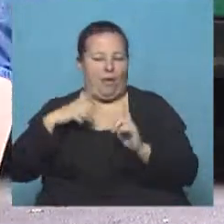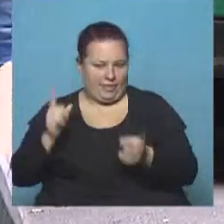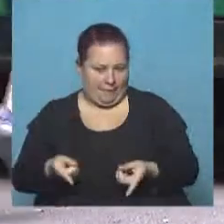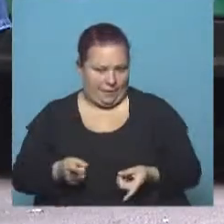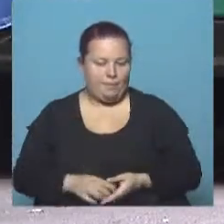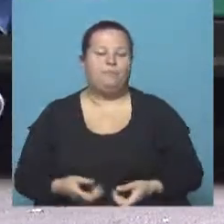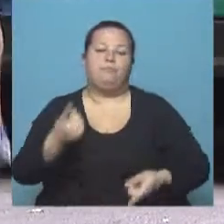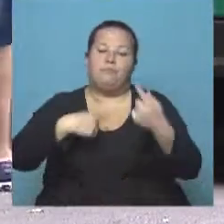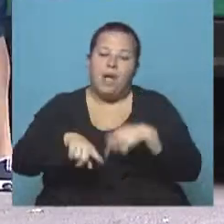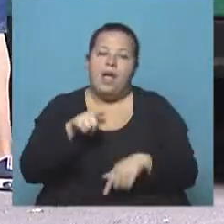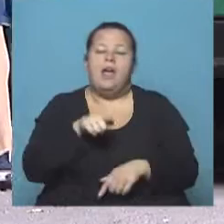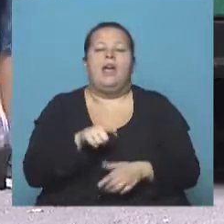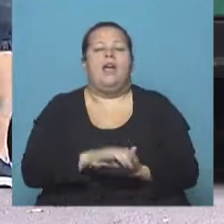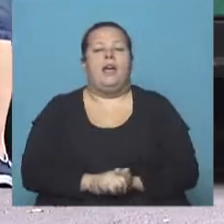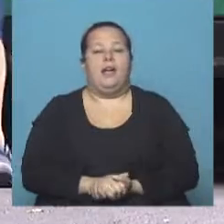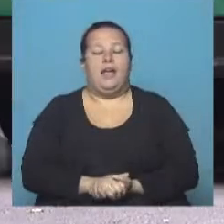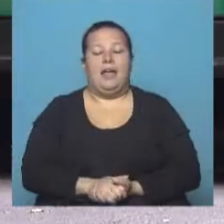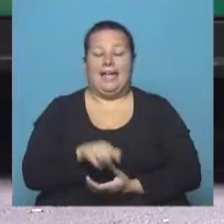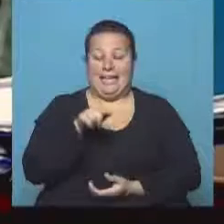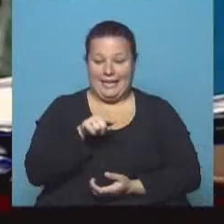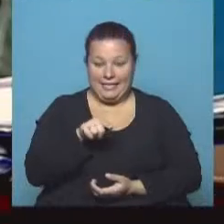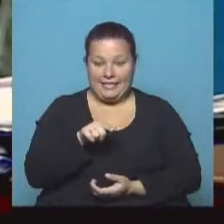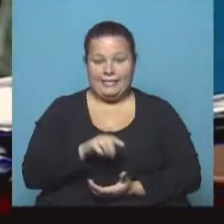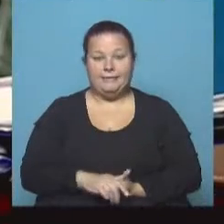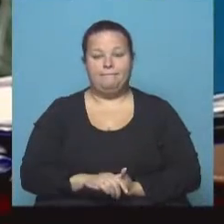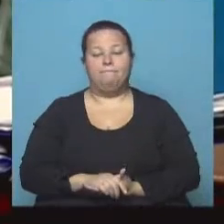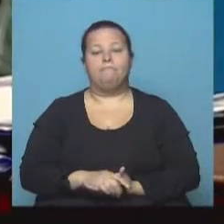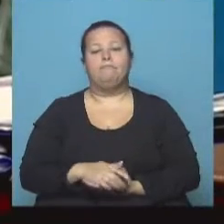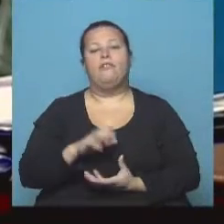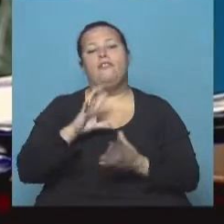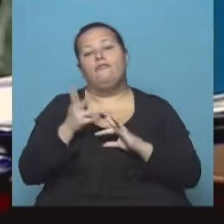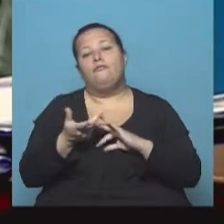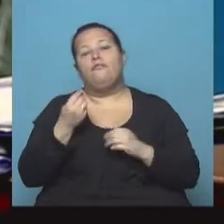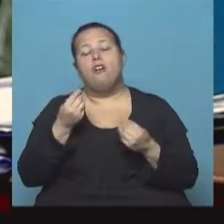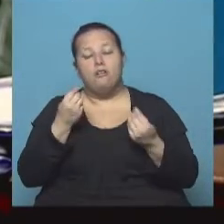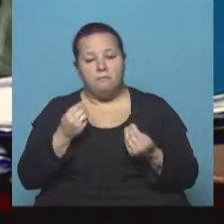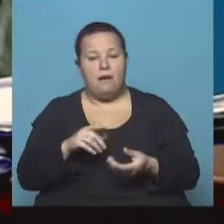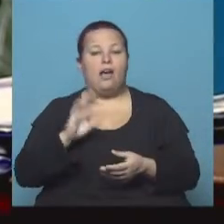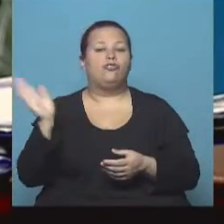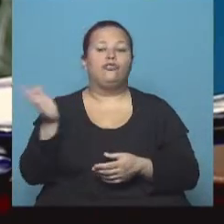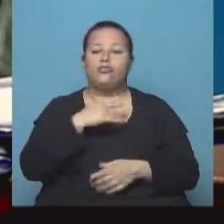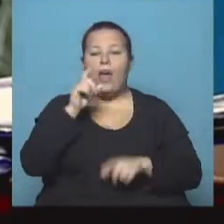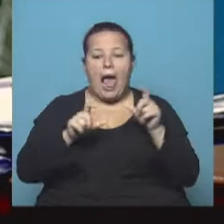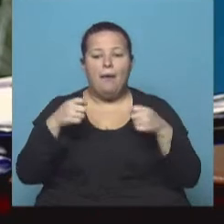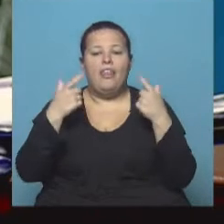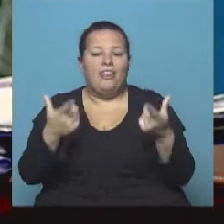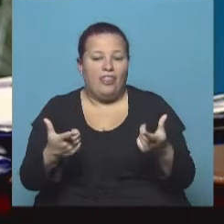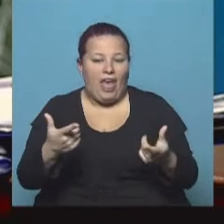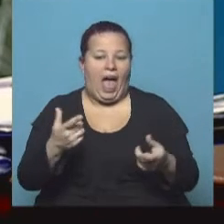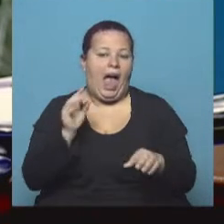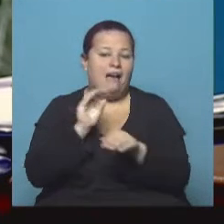y este esto logra en definitiva que todo el mundo tenga una cobertura